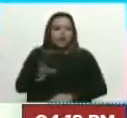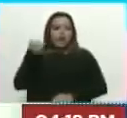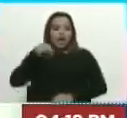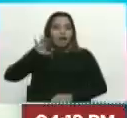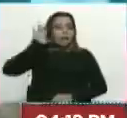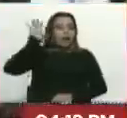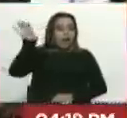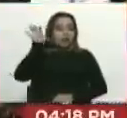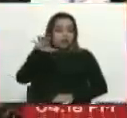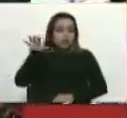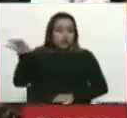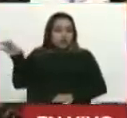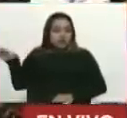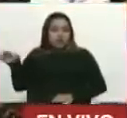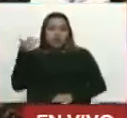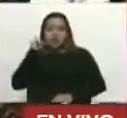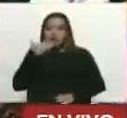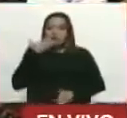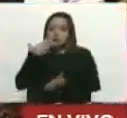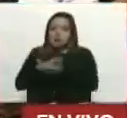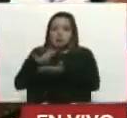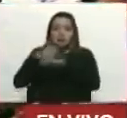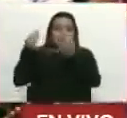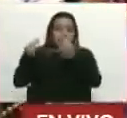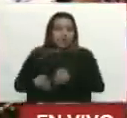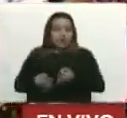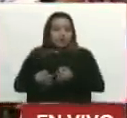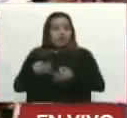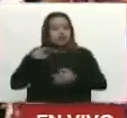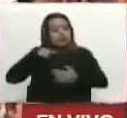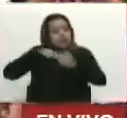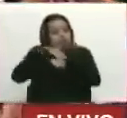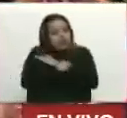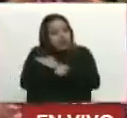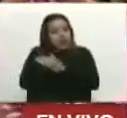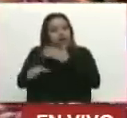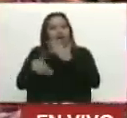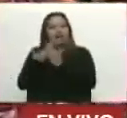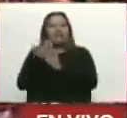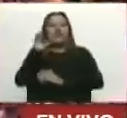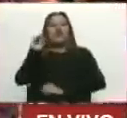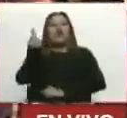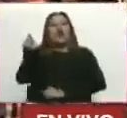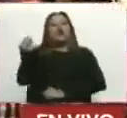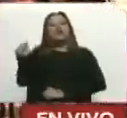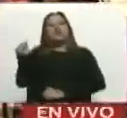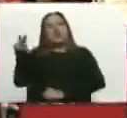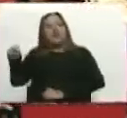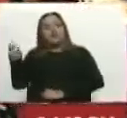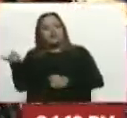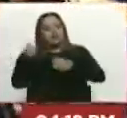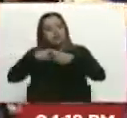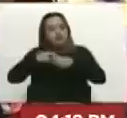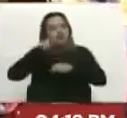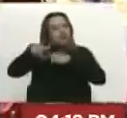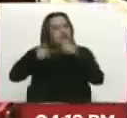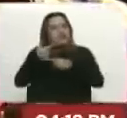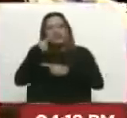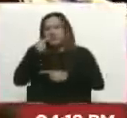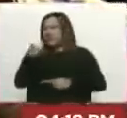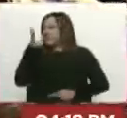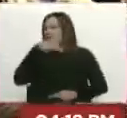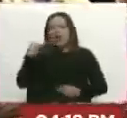países que se estén planteando el entrar ahora en la OTAN después de haber rechazado de una